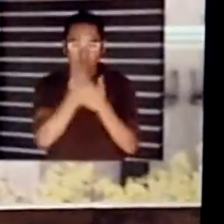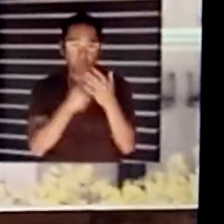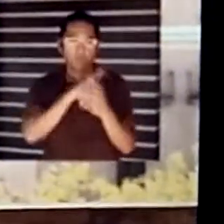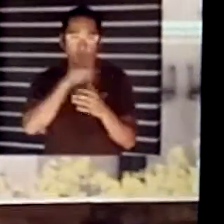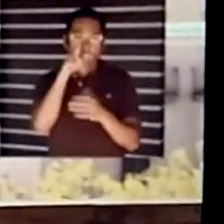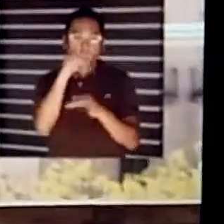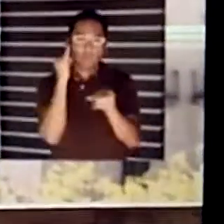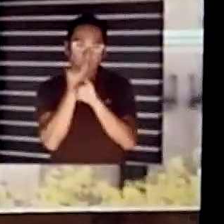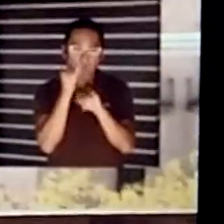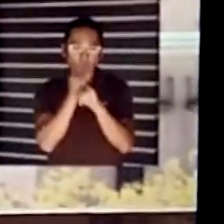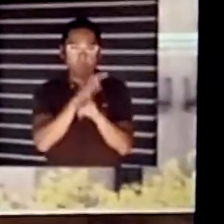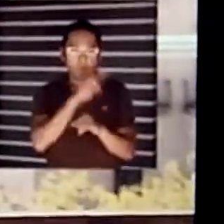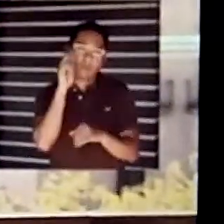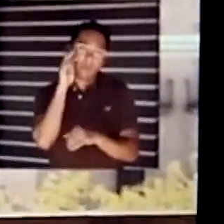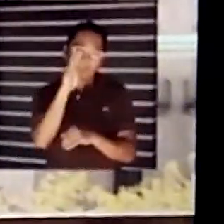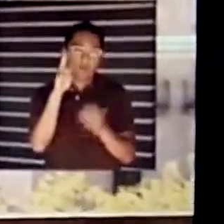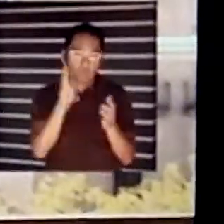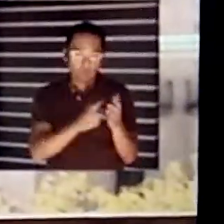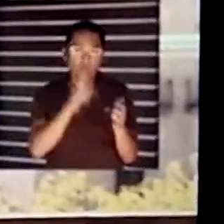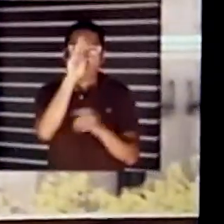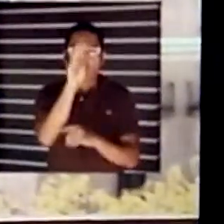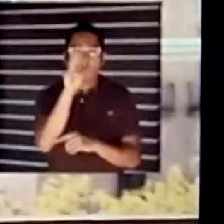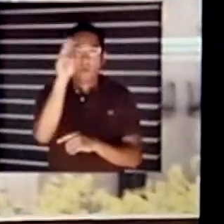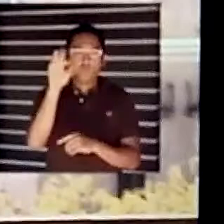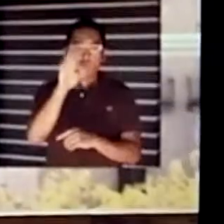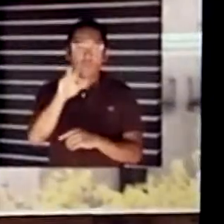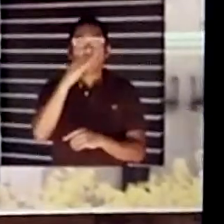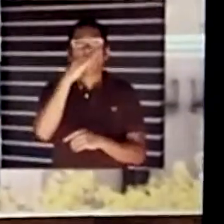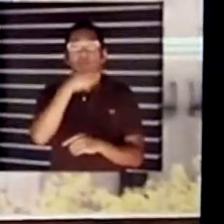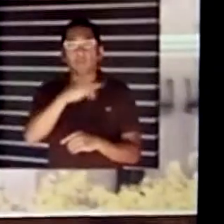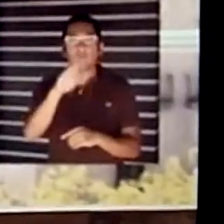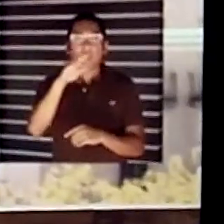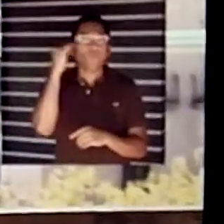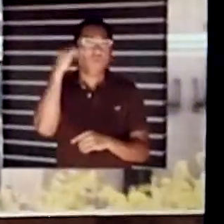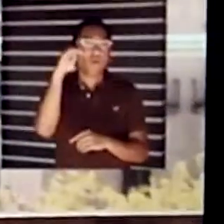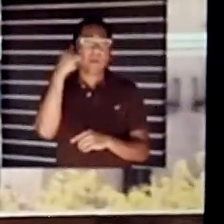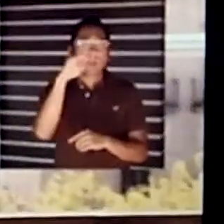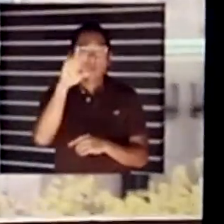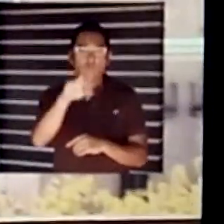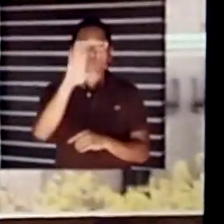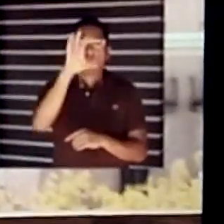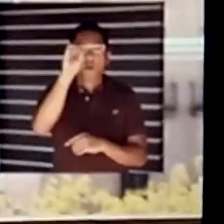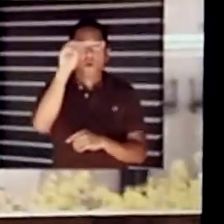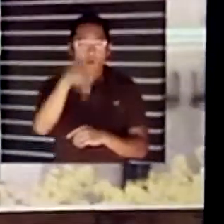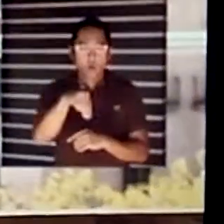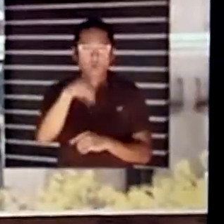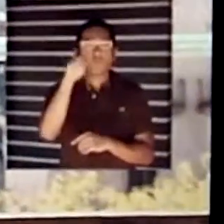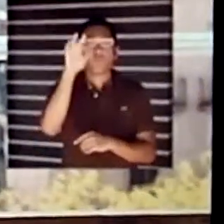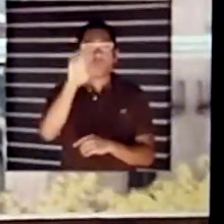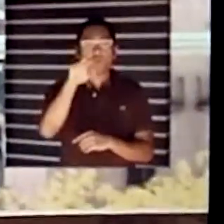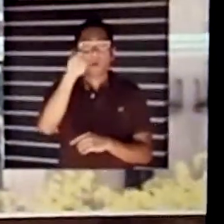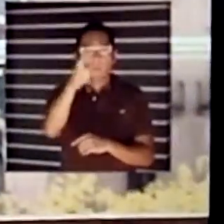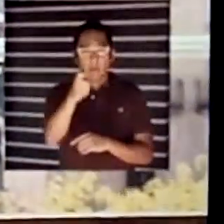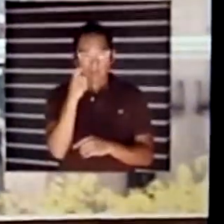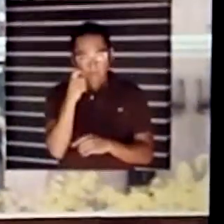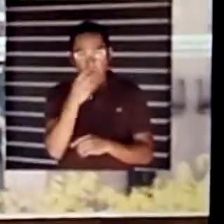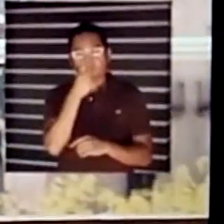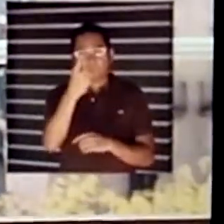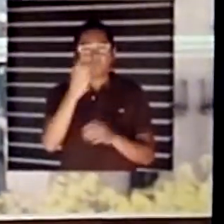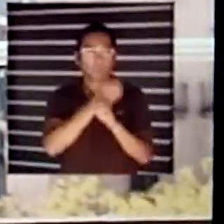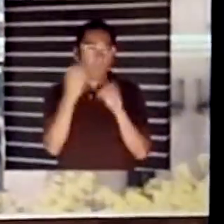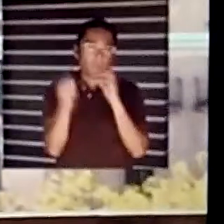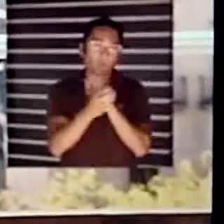que pueden consultar en la página de internet, se los repito que es www.festivalmorelia.com.mx y bueno,